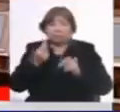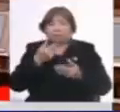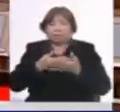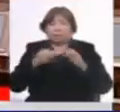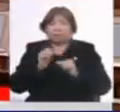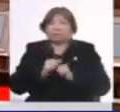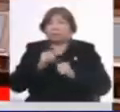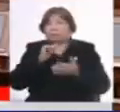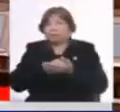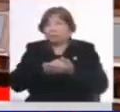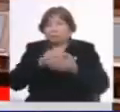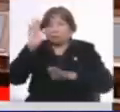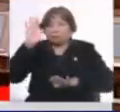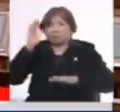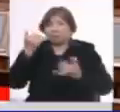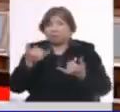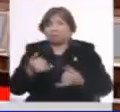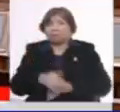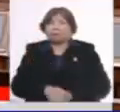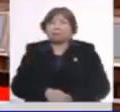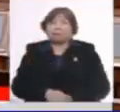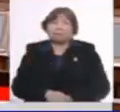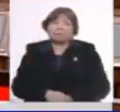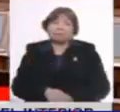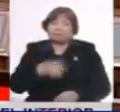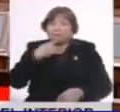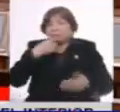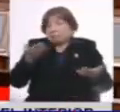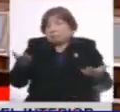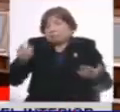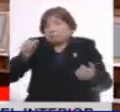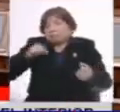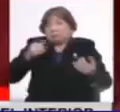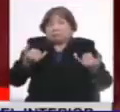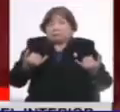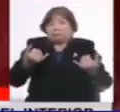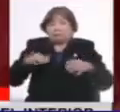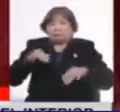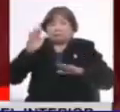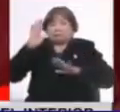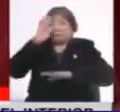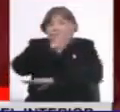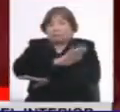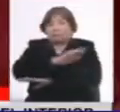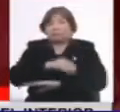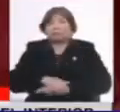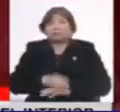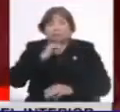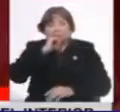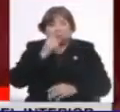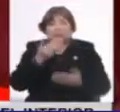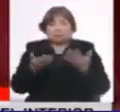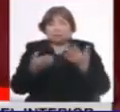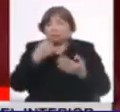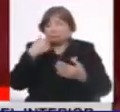rápidamente y debe juramentar ahora. Me manifestó: sí, ahora va a ser en la tarde. Y así